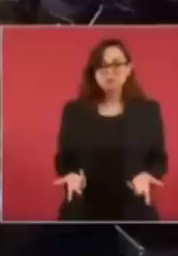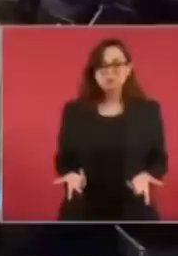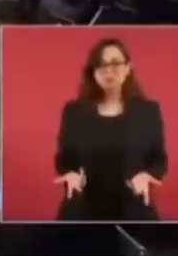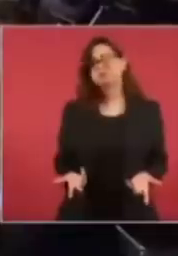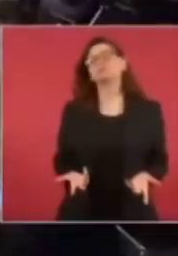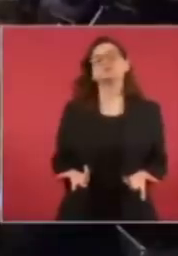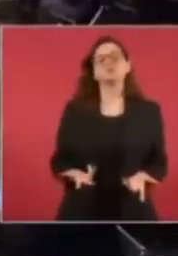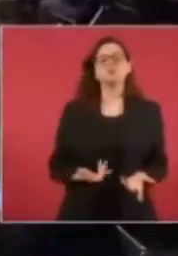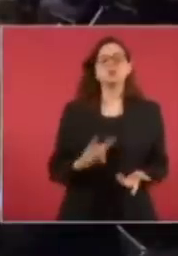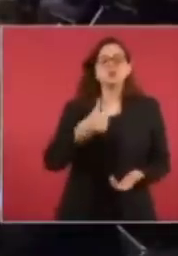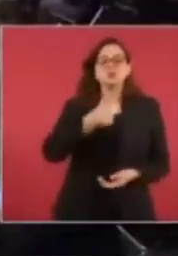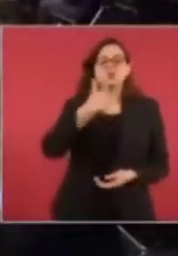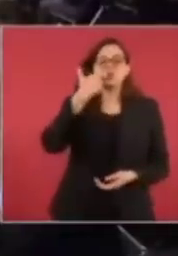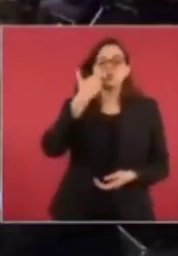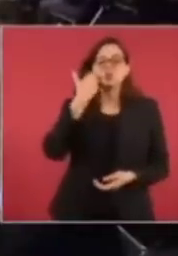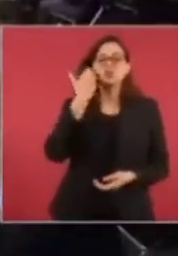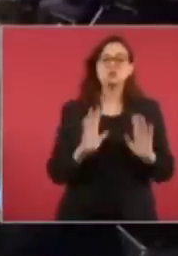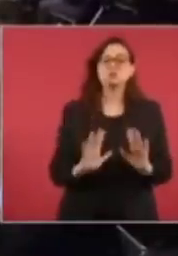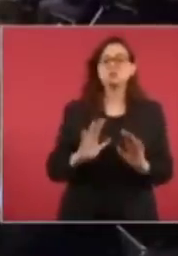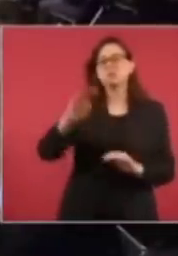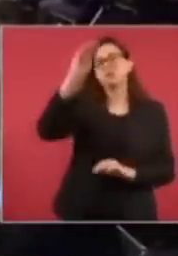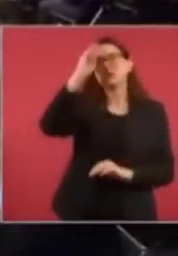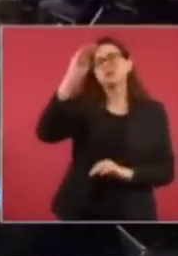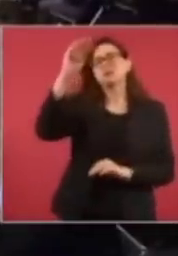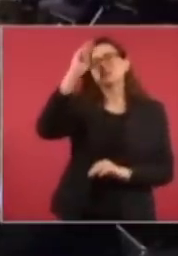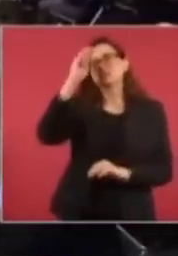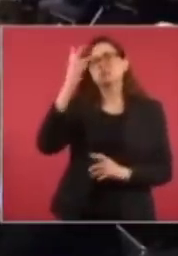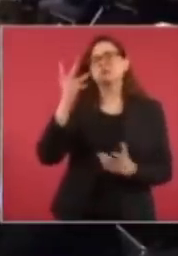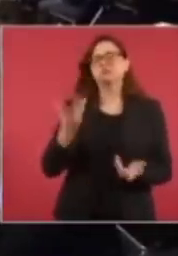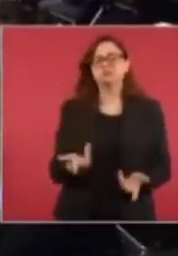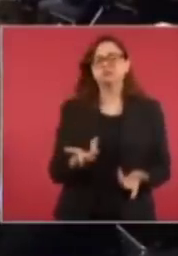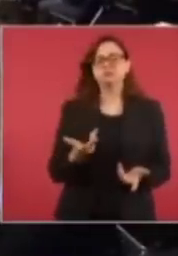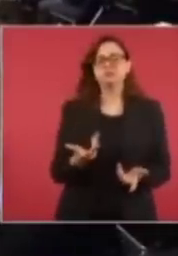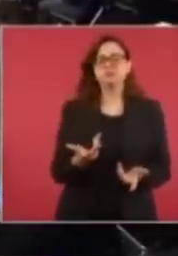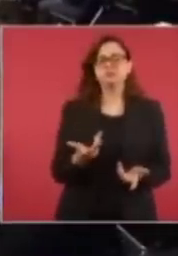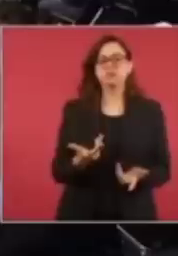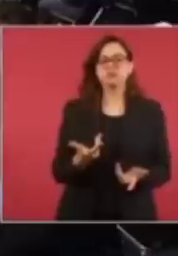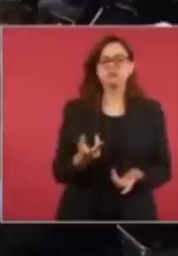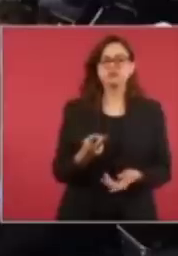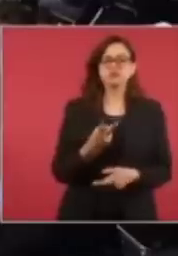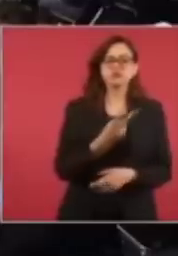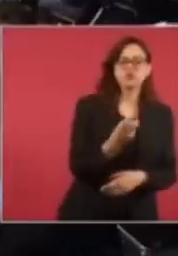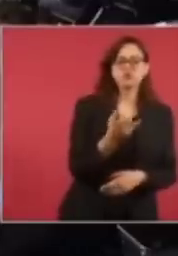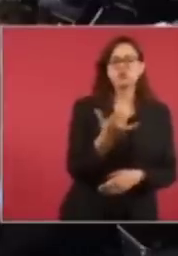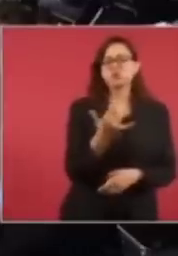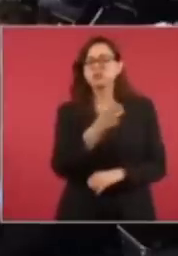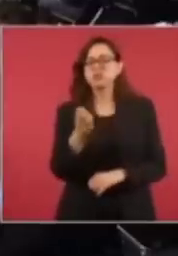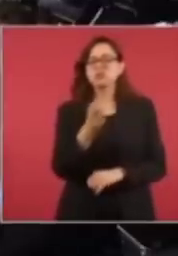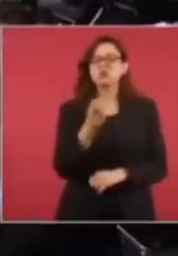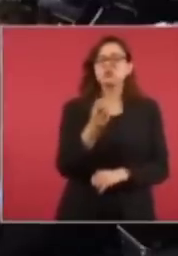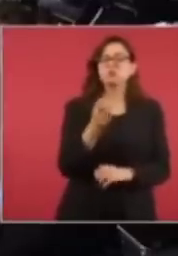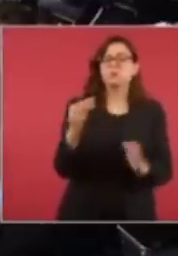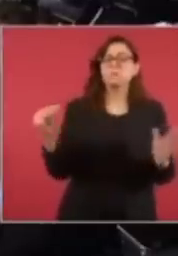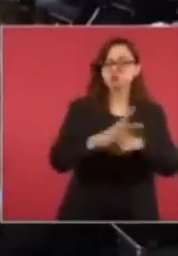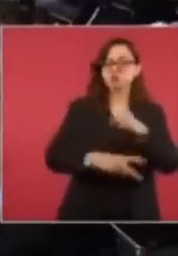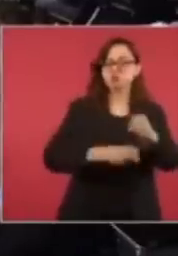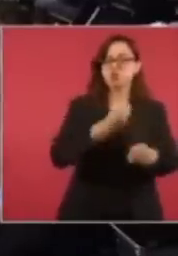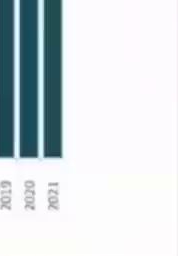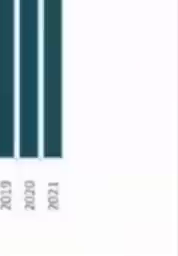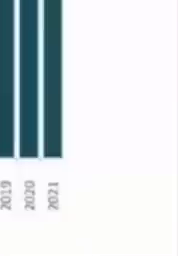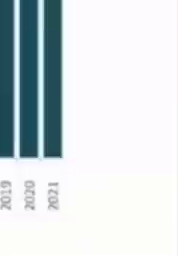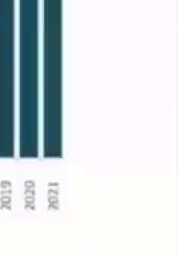de 250 a 3000 a 300.000 empleos por año nuevos que se dice